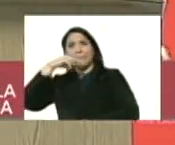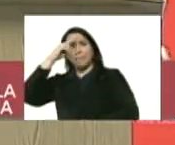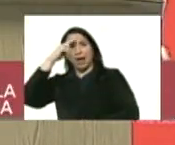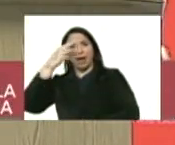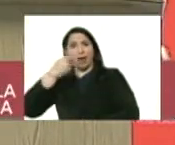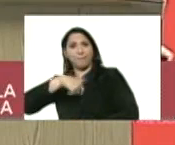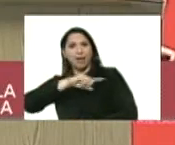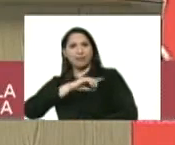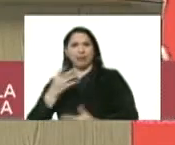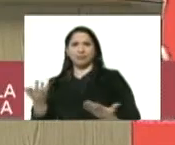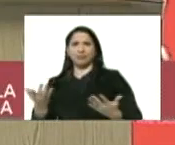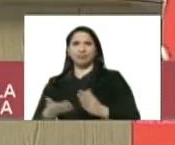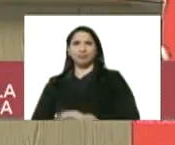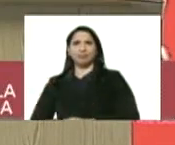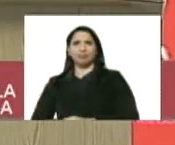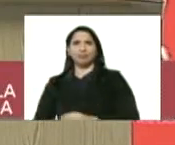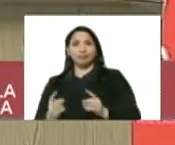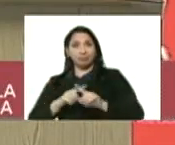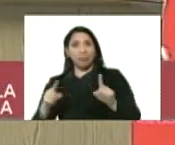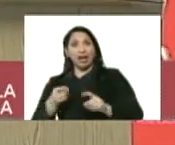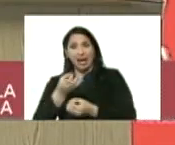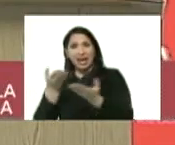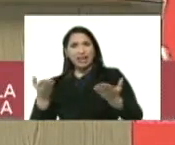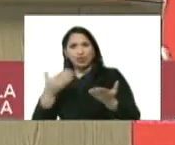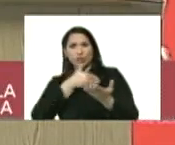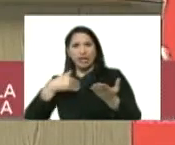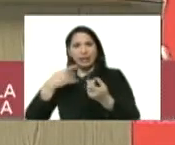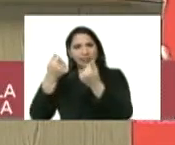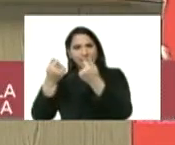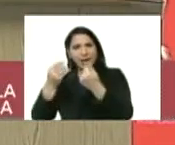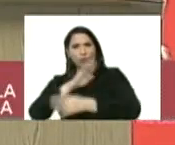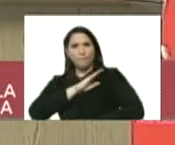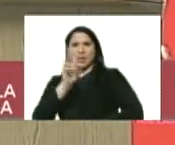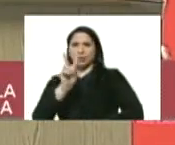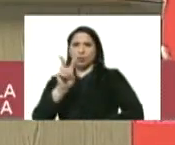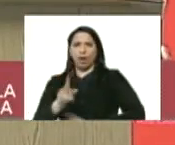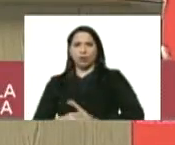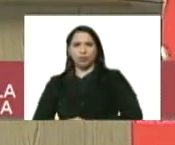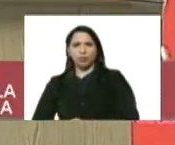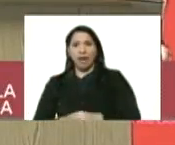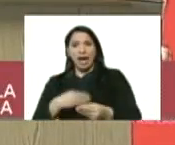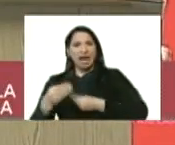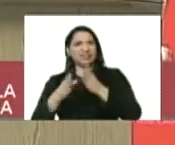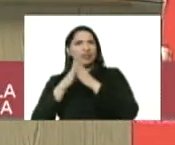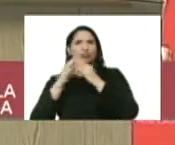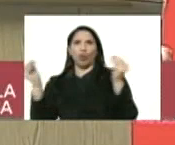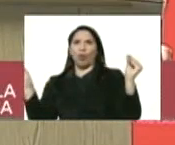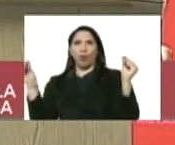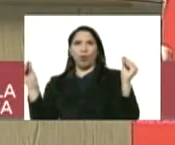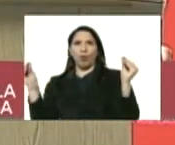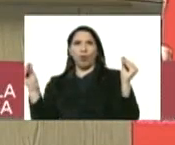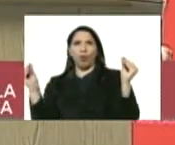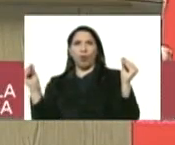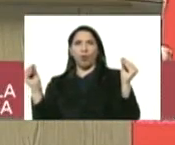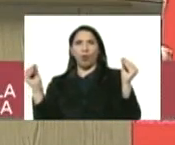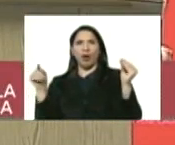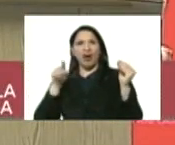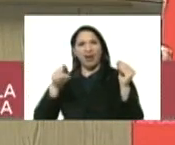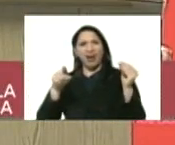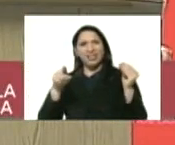España. Para eso que quieren los recursos los venezolanos. Y hacen toda este